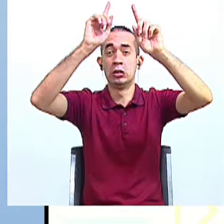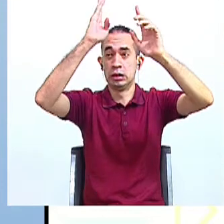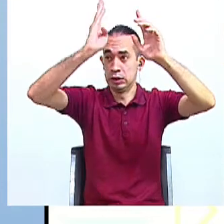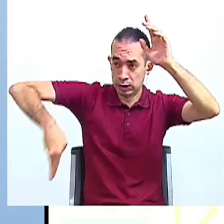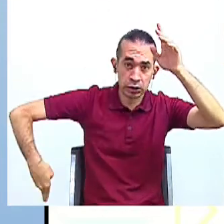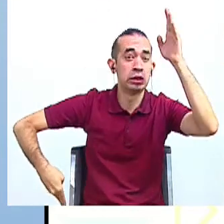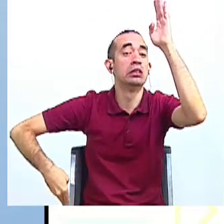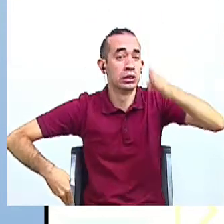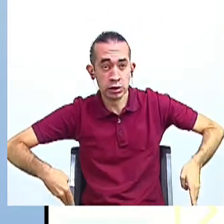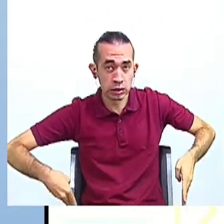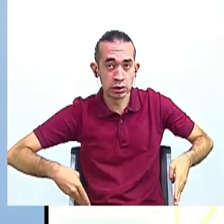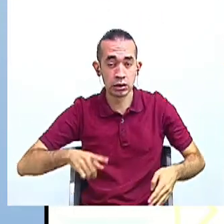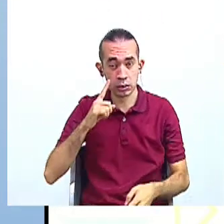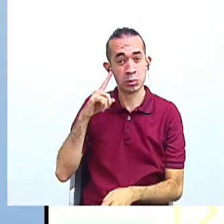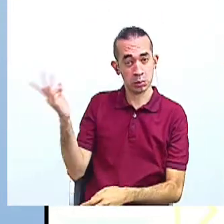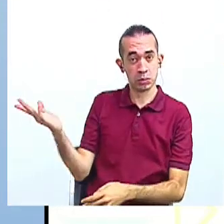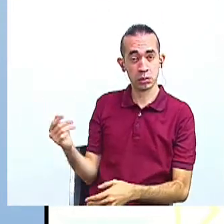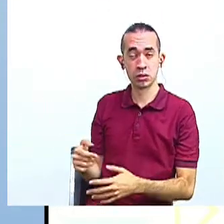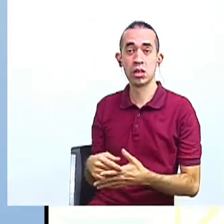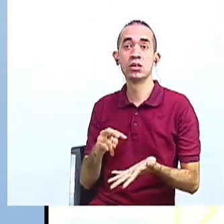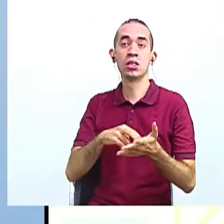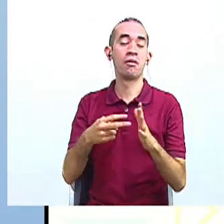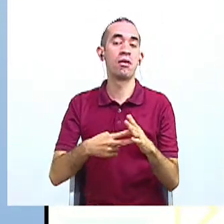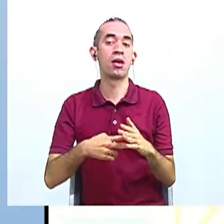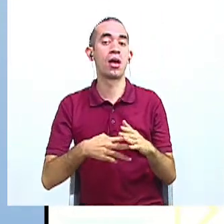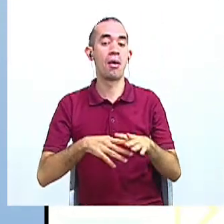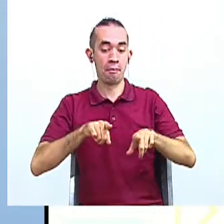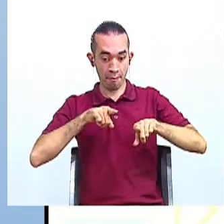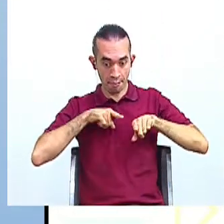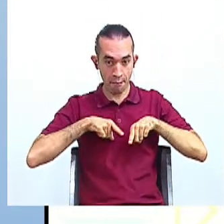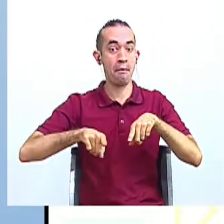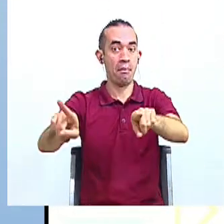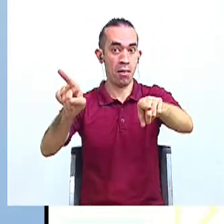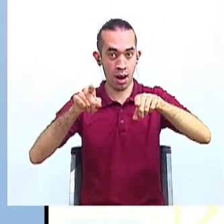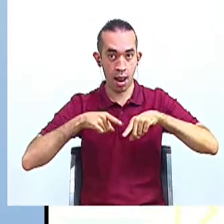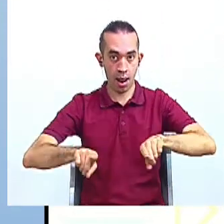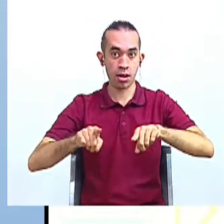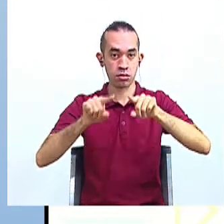nos indica que cuando tenemos rectas paralelas y hay